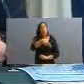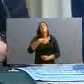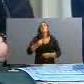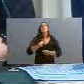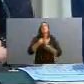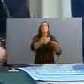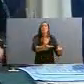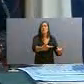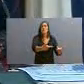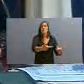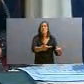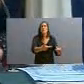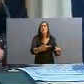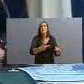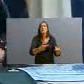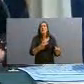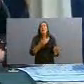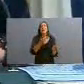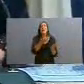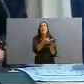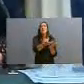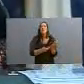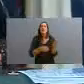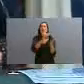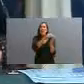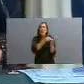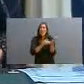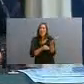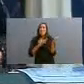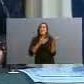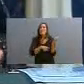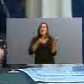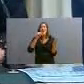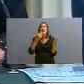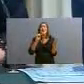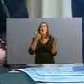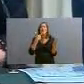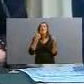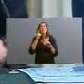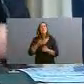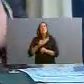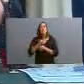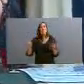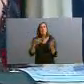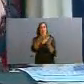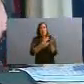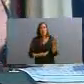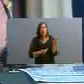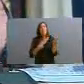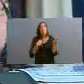vamos a enviar, además de este registro de causas y publicidad, así se llama, dos leyes